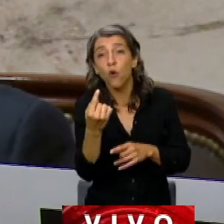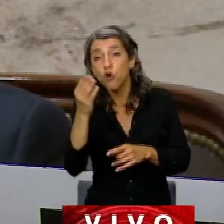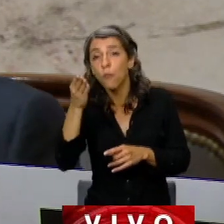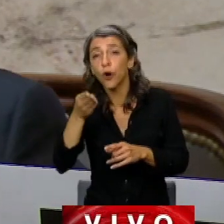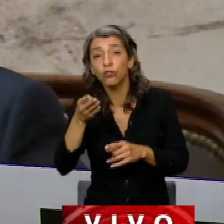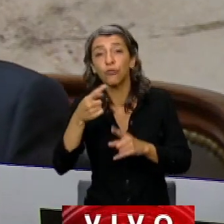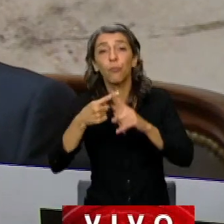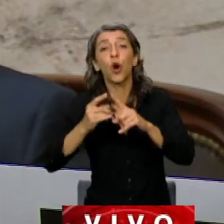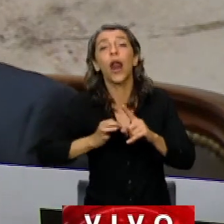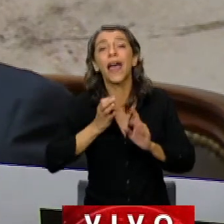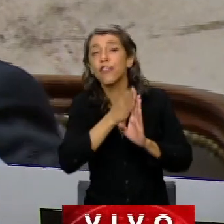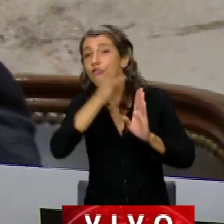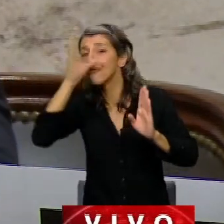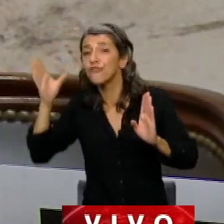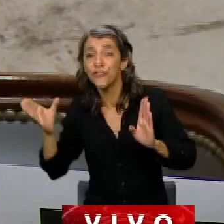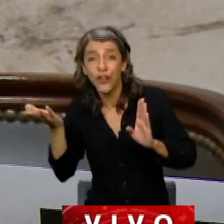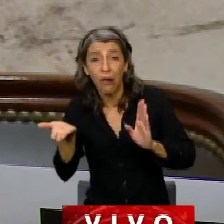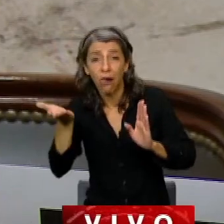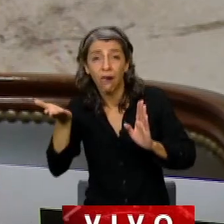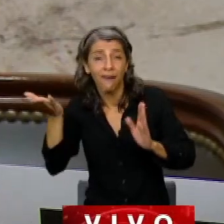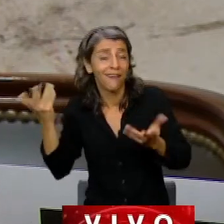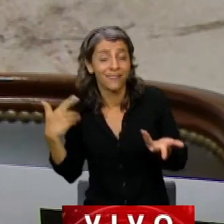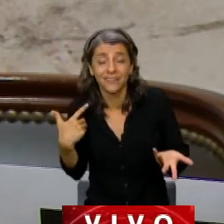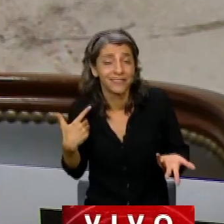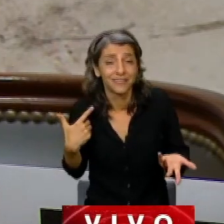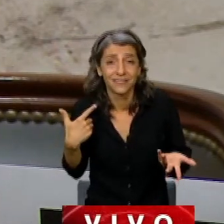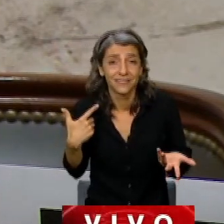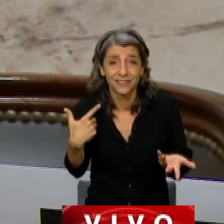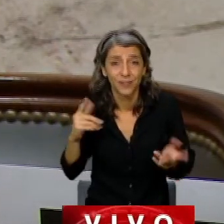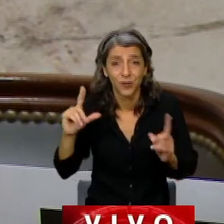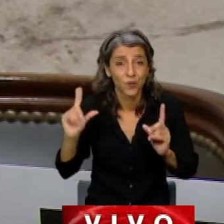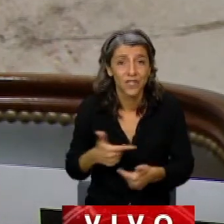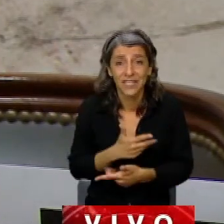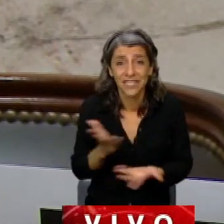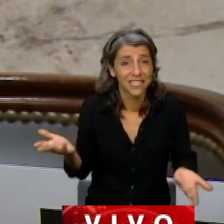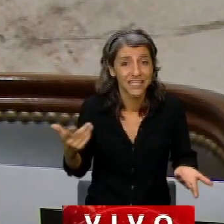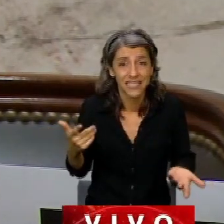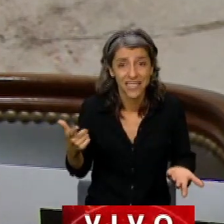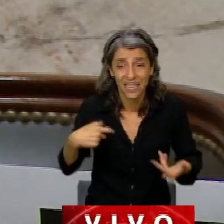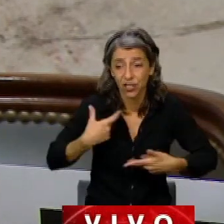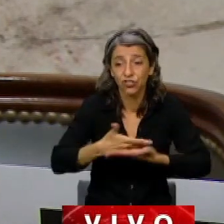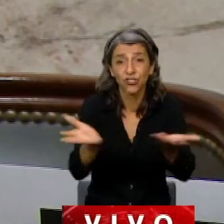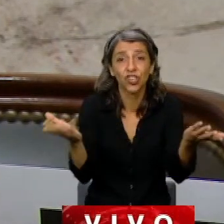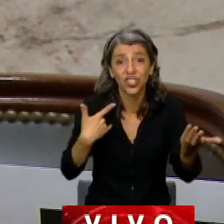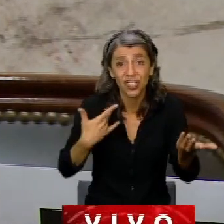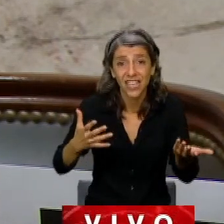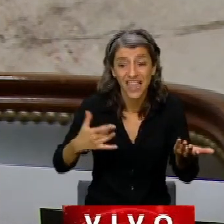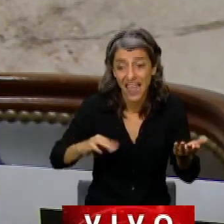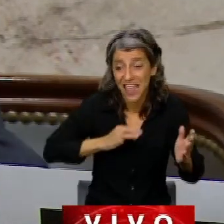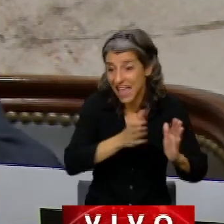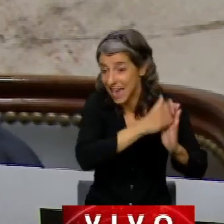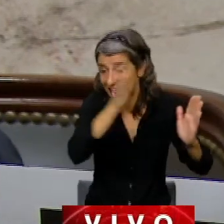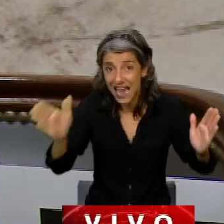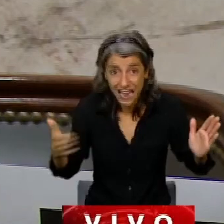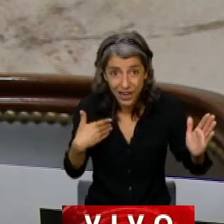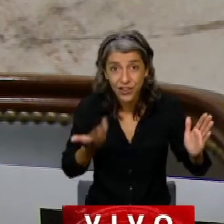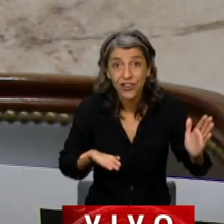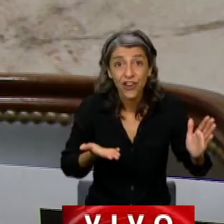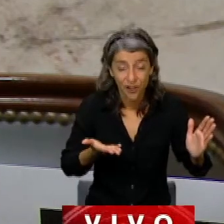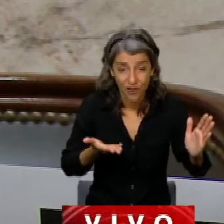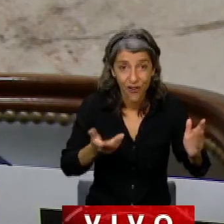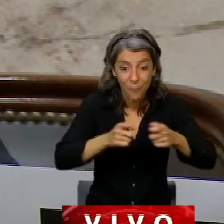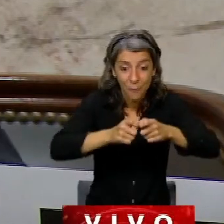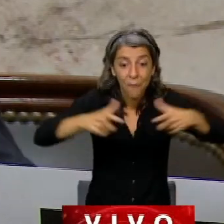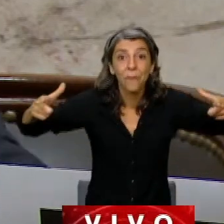anual, cuando en realidad la población en Argentina crece poquito más del 1% al año. Por lo tanto, no alcanza